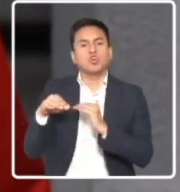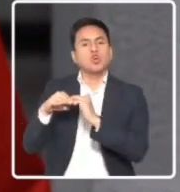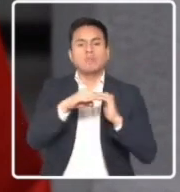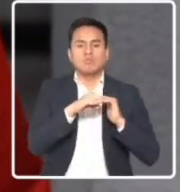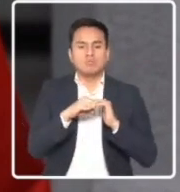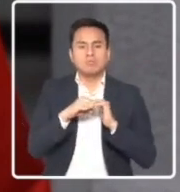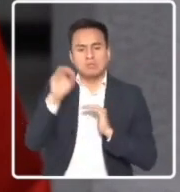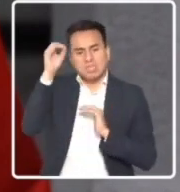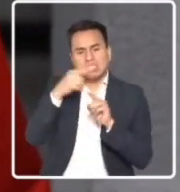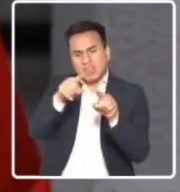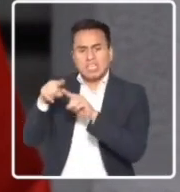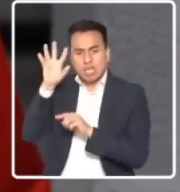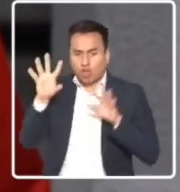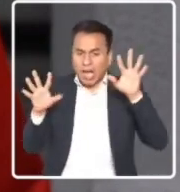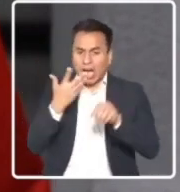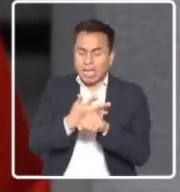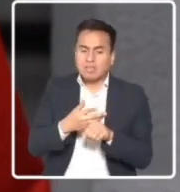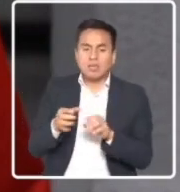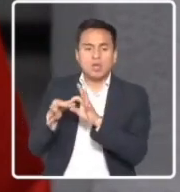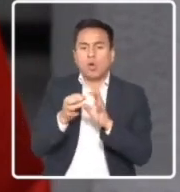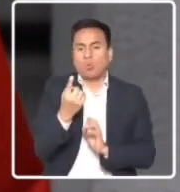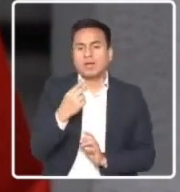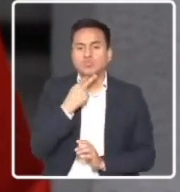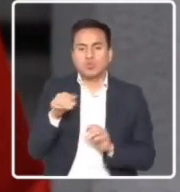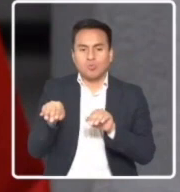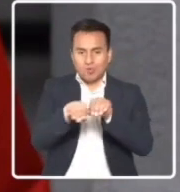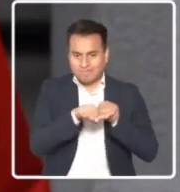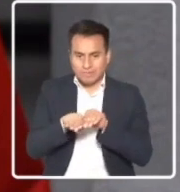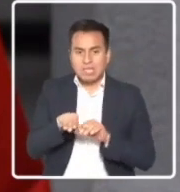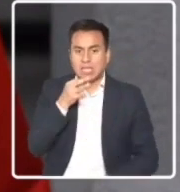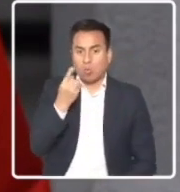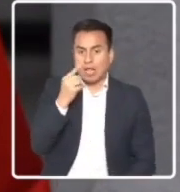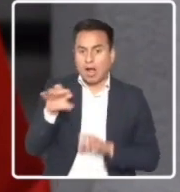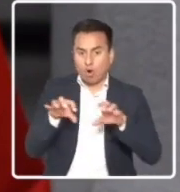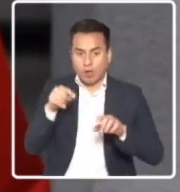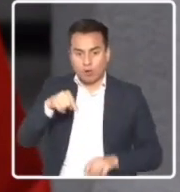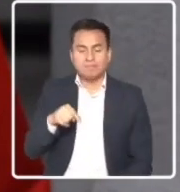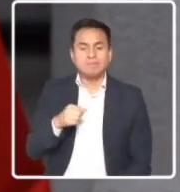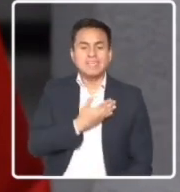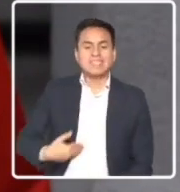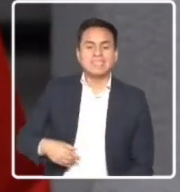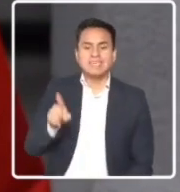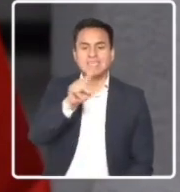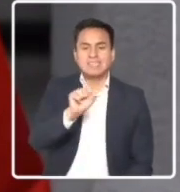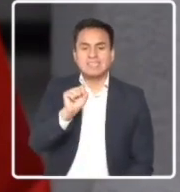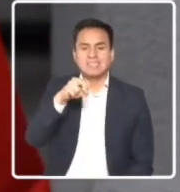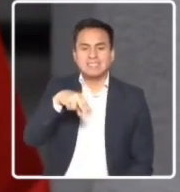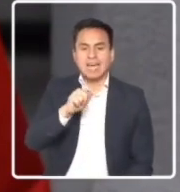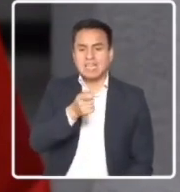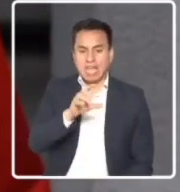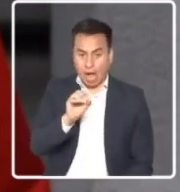más allá de las legítimas diferencias ideológicas que existan. Pero queremos decirles una cosa. Hoy día, con el presidente Santiago Peña,